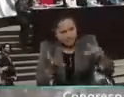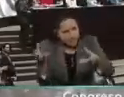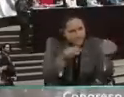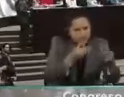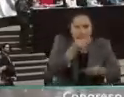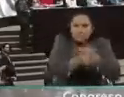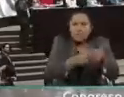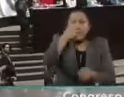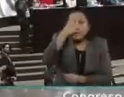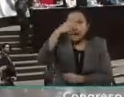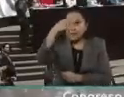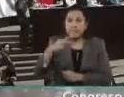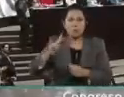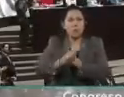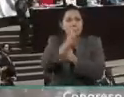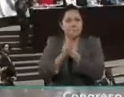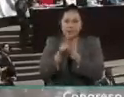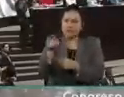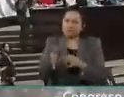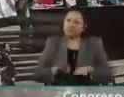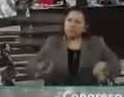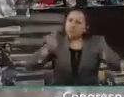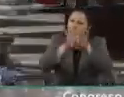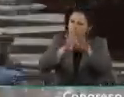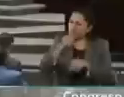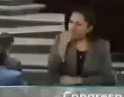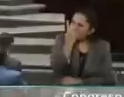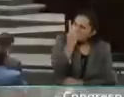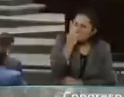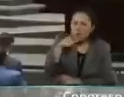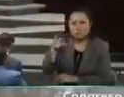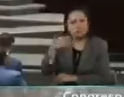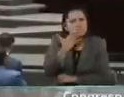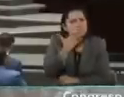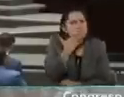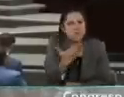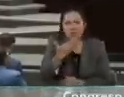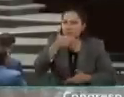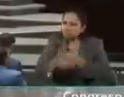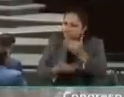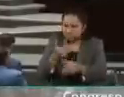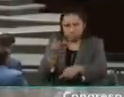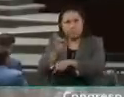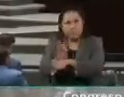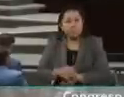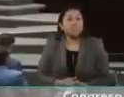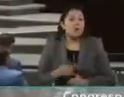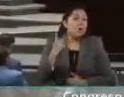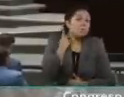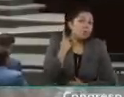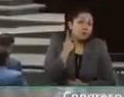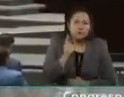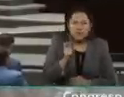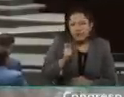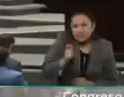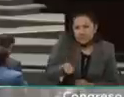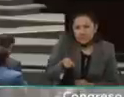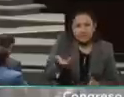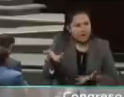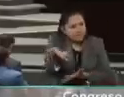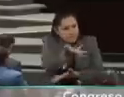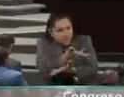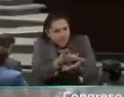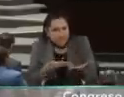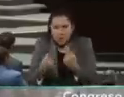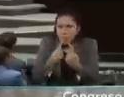demanda nuestro actuar inmediato. La política es constituir, es concretar, y la buena política